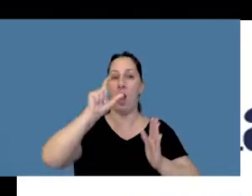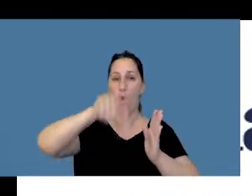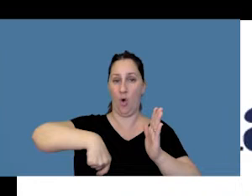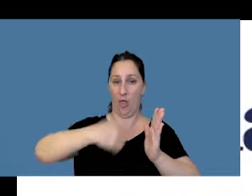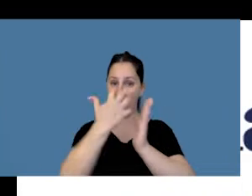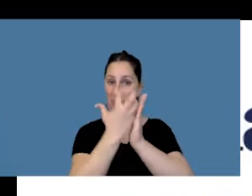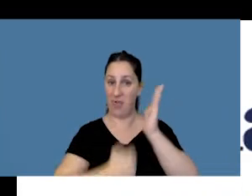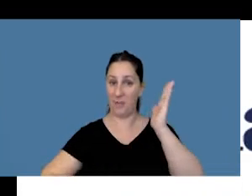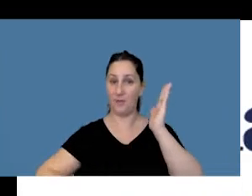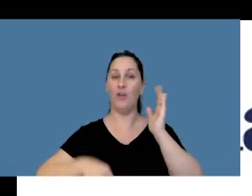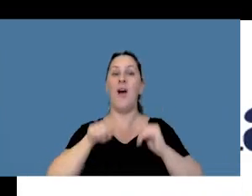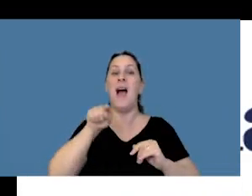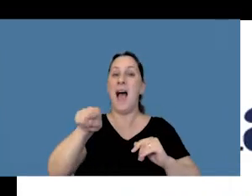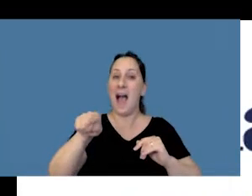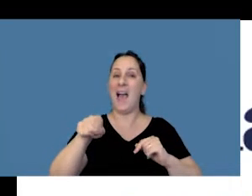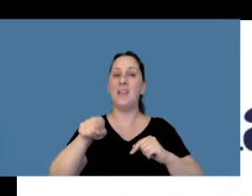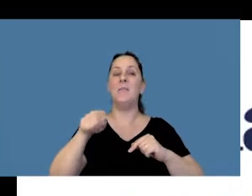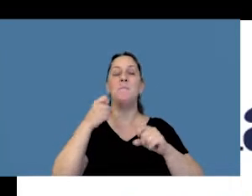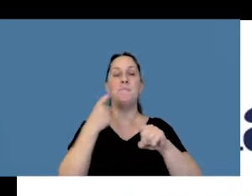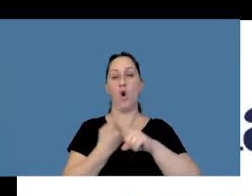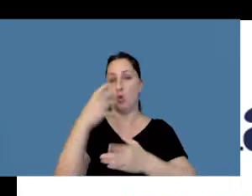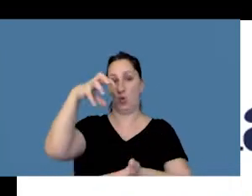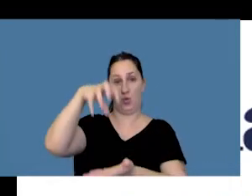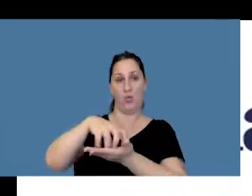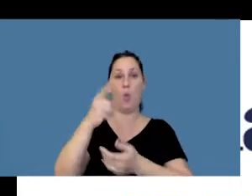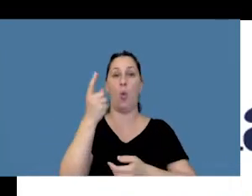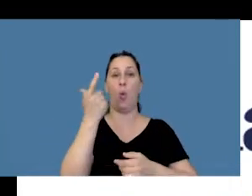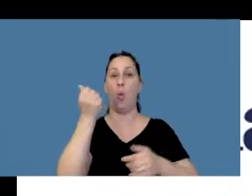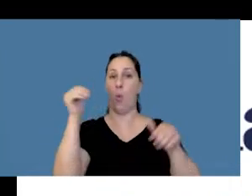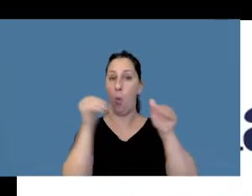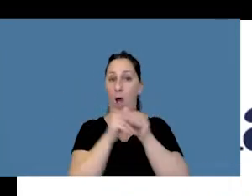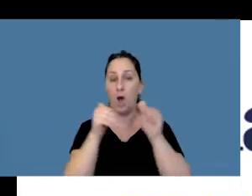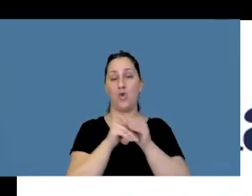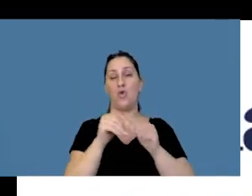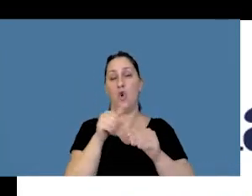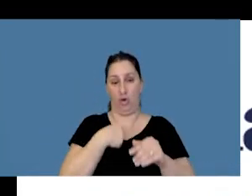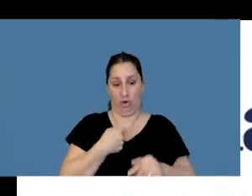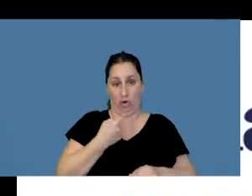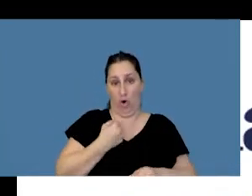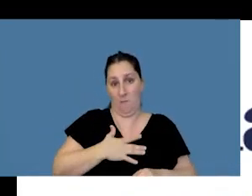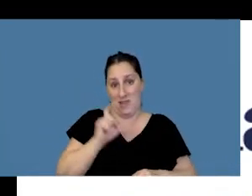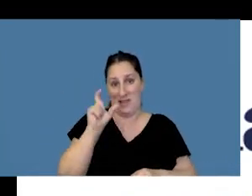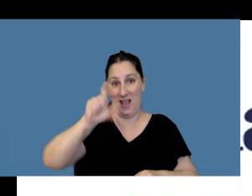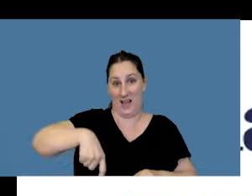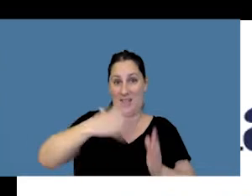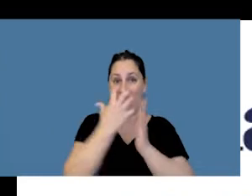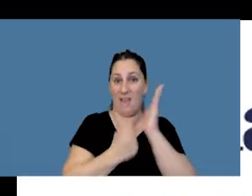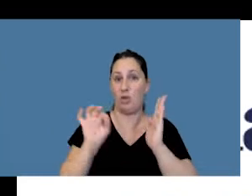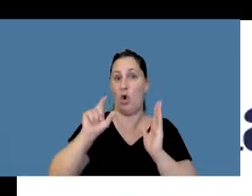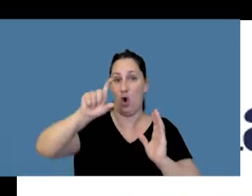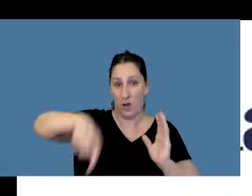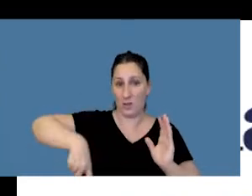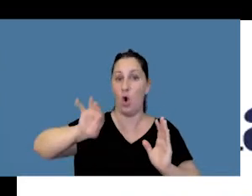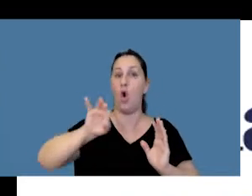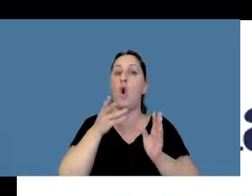que es practicada por la entidad financiera, ya el banco a donde pertenece mi tarjeta de débito o crédito o tarjeta